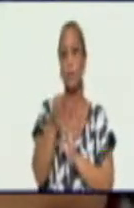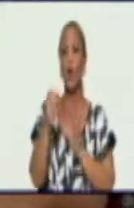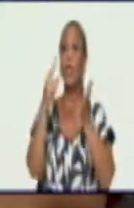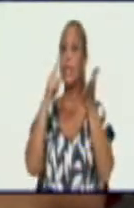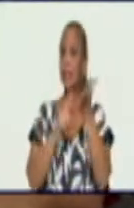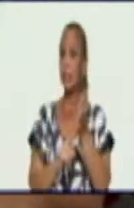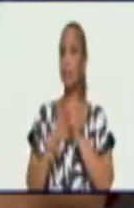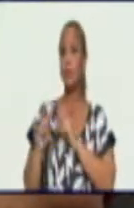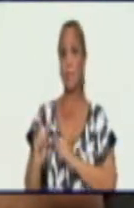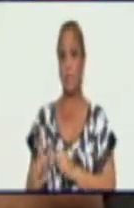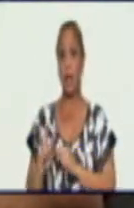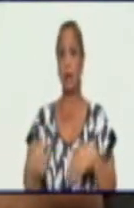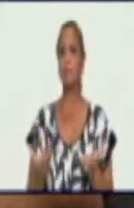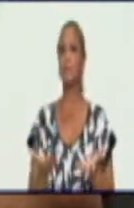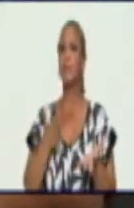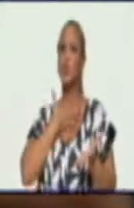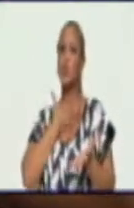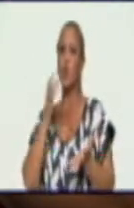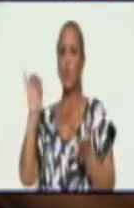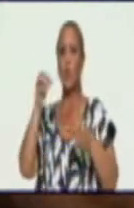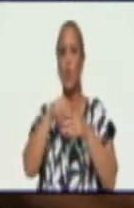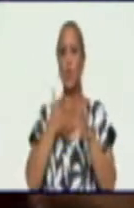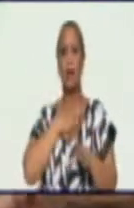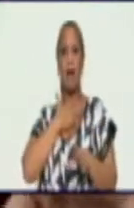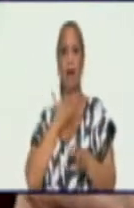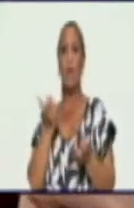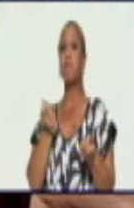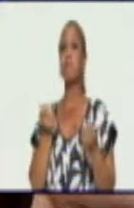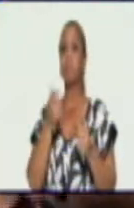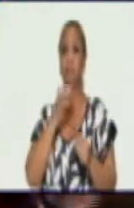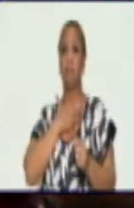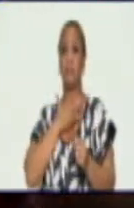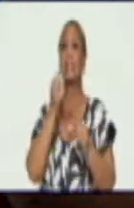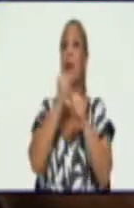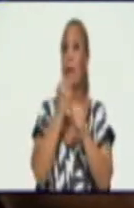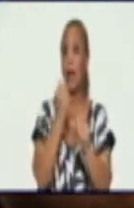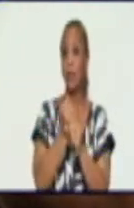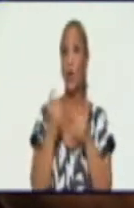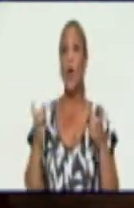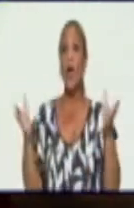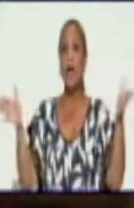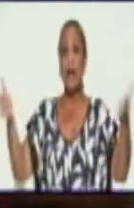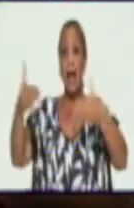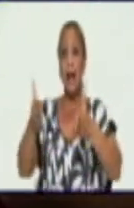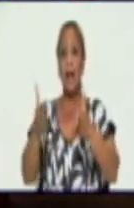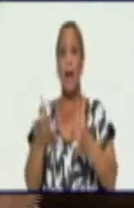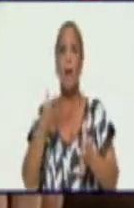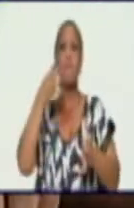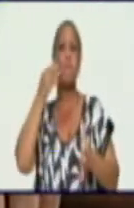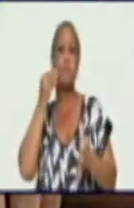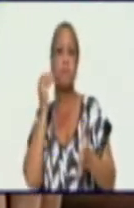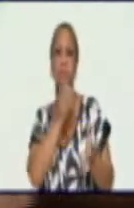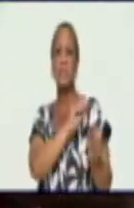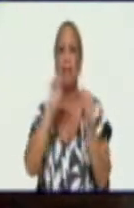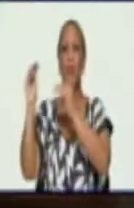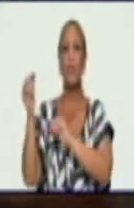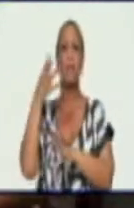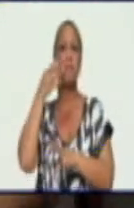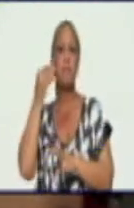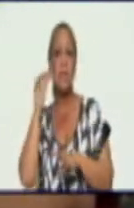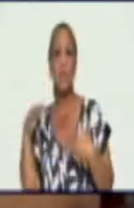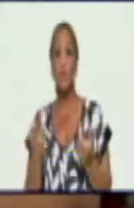eso incluye carros privados. Hay carros privados hoy trabajando en las cargas que transitan y transportan pienso, tienen contrato con determinadas empresas,